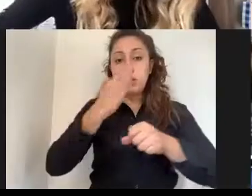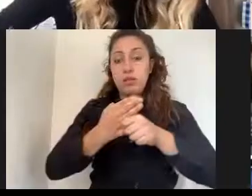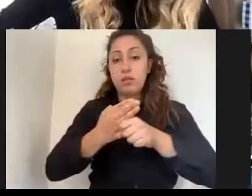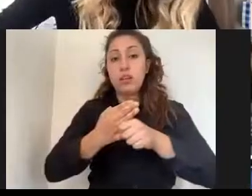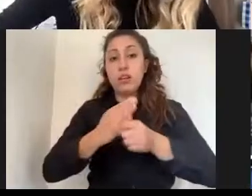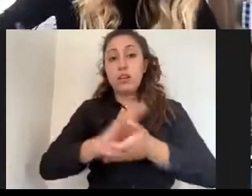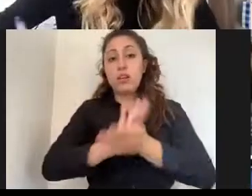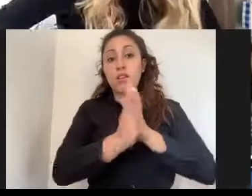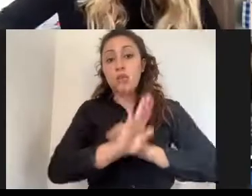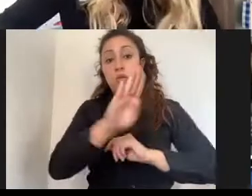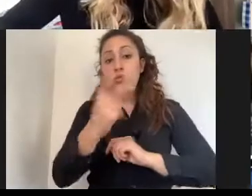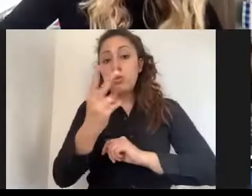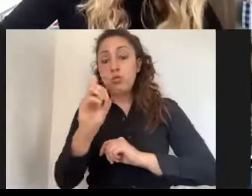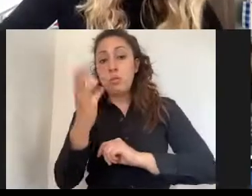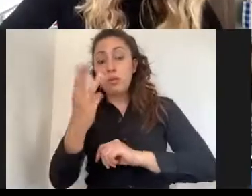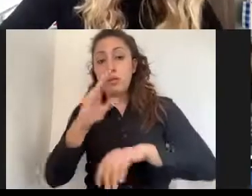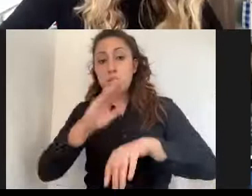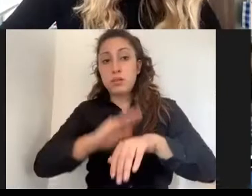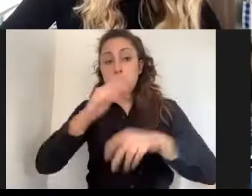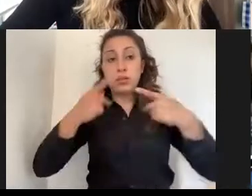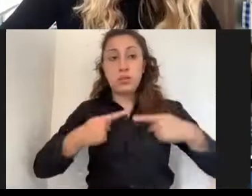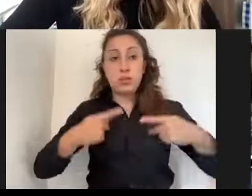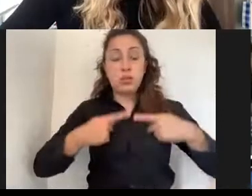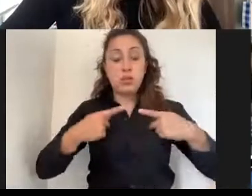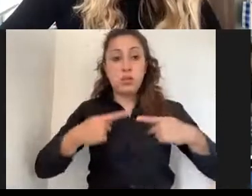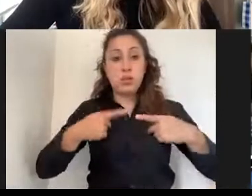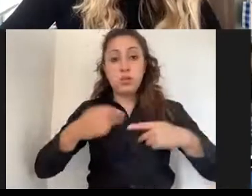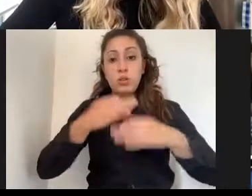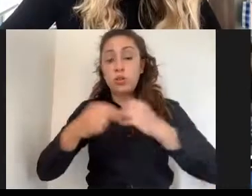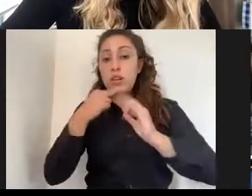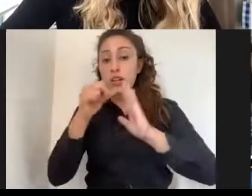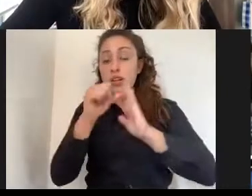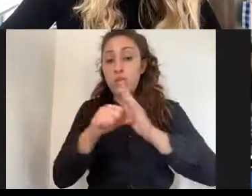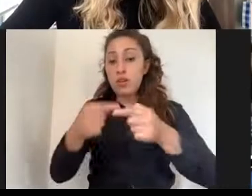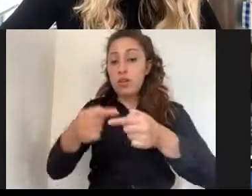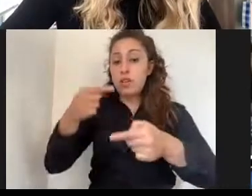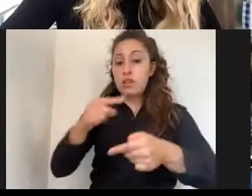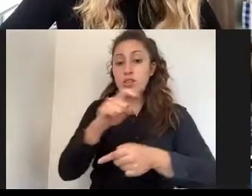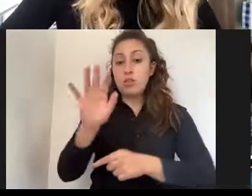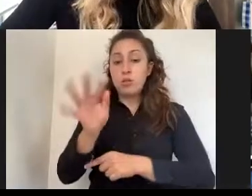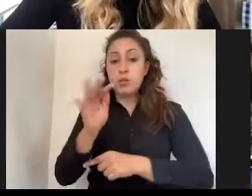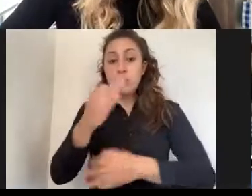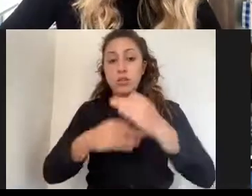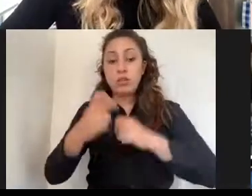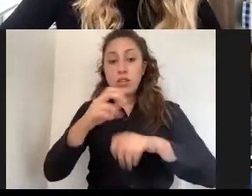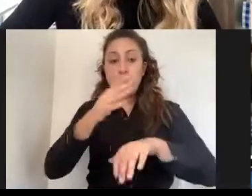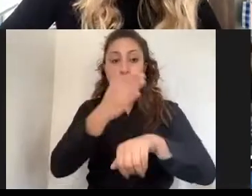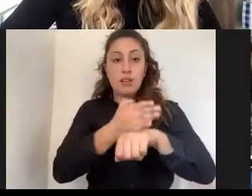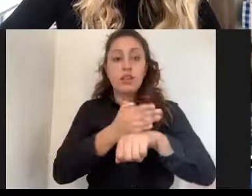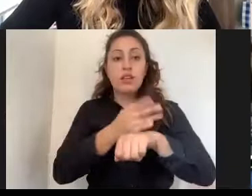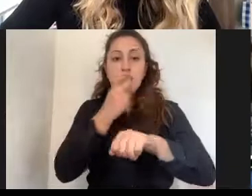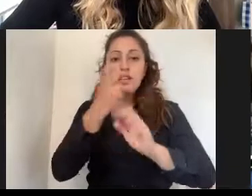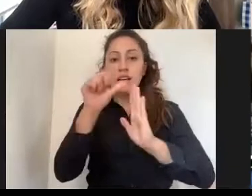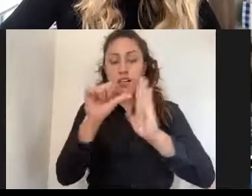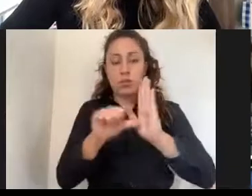y cuando ocurran dos o más circunstancias previstas en el artículo anterior, las penas serán ya como está en el artículo. De